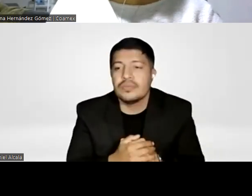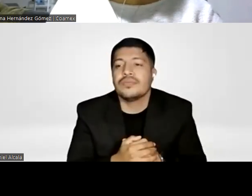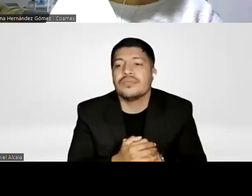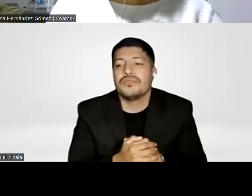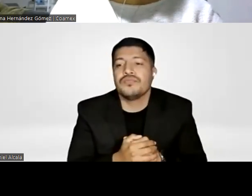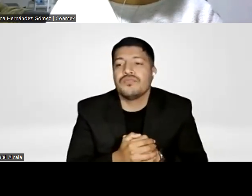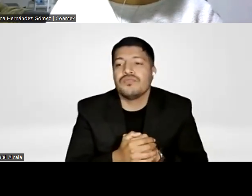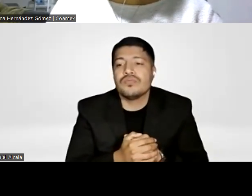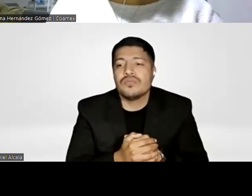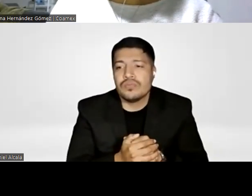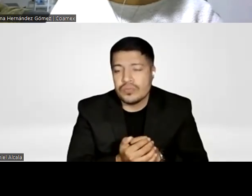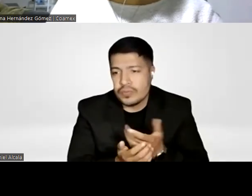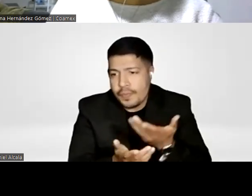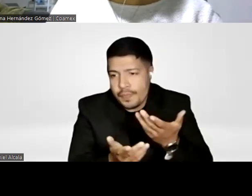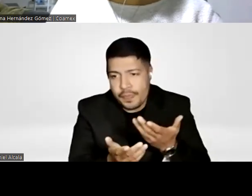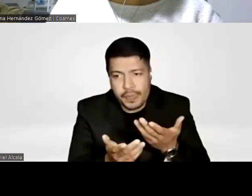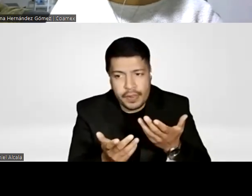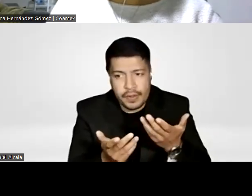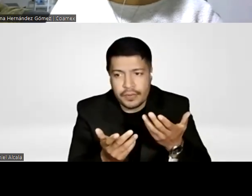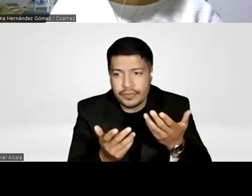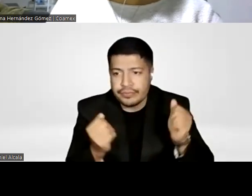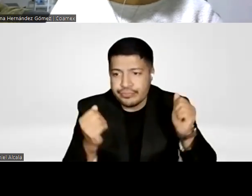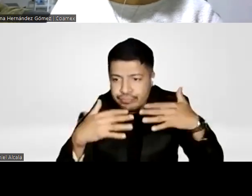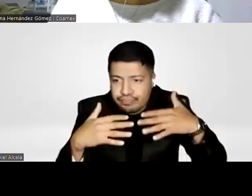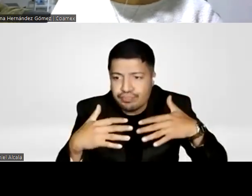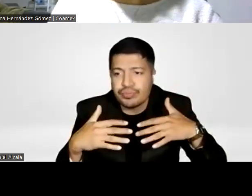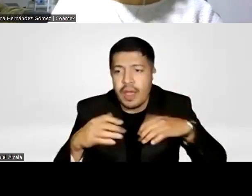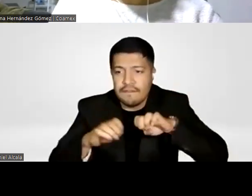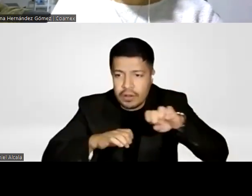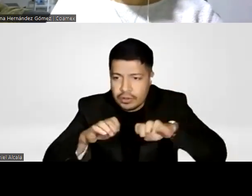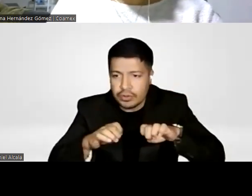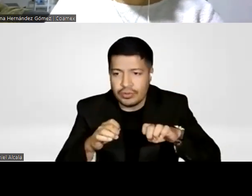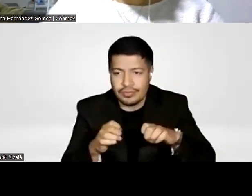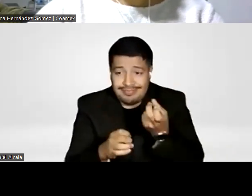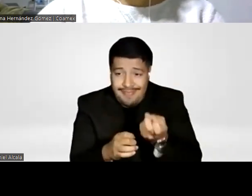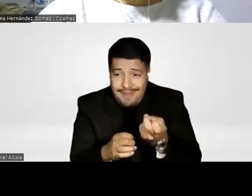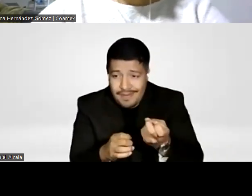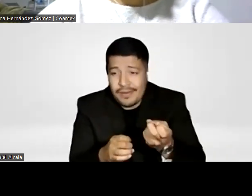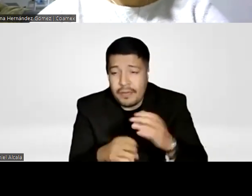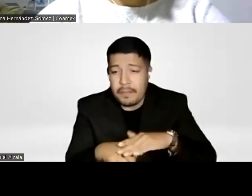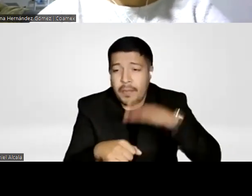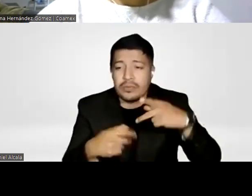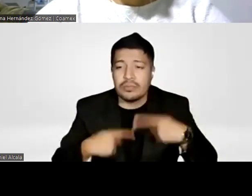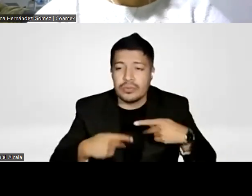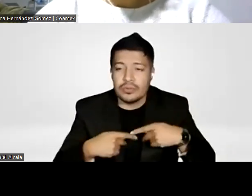Y a través de eventos como este, pues ir sensibilizando cada vez a más gente.